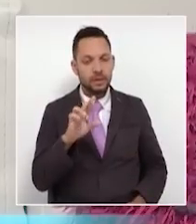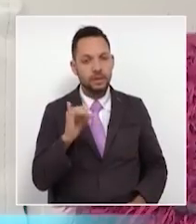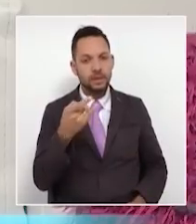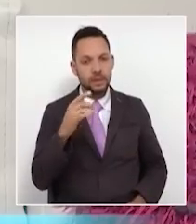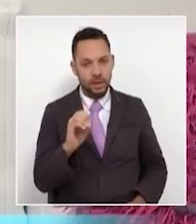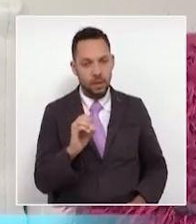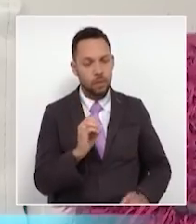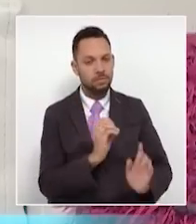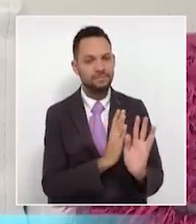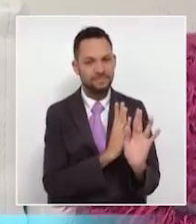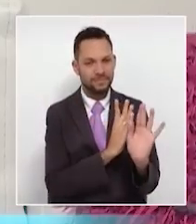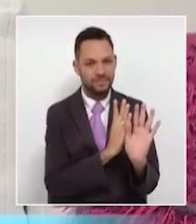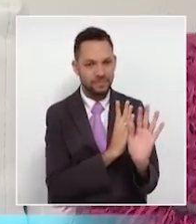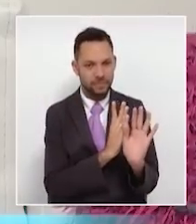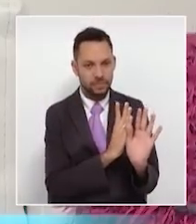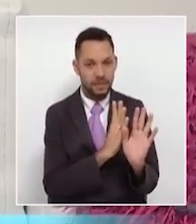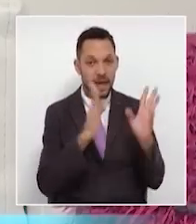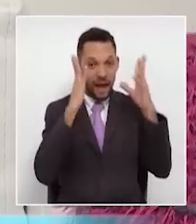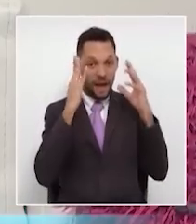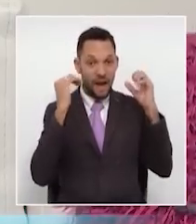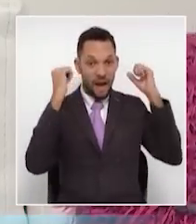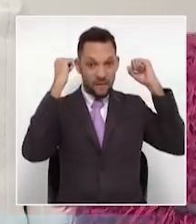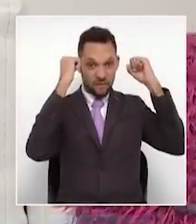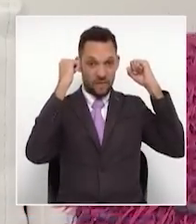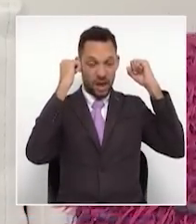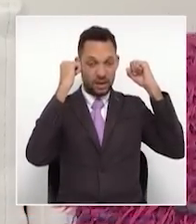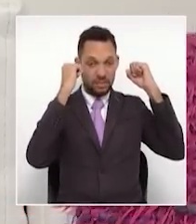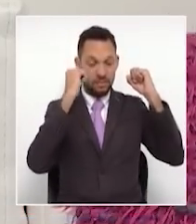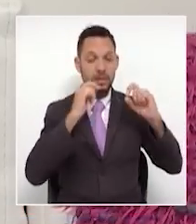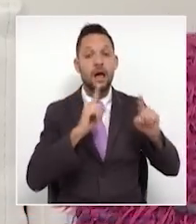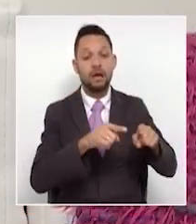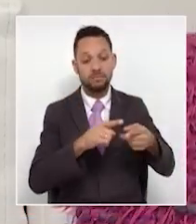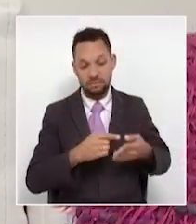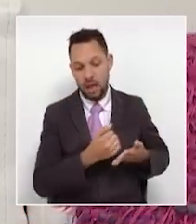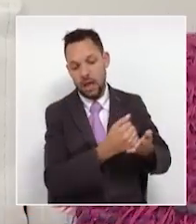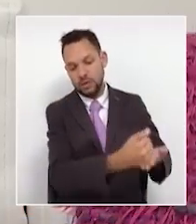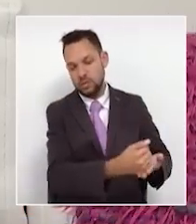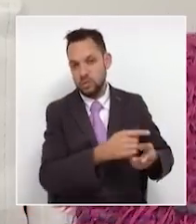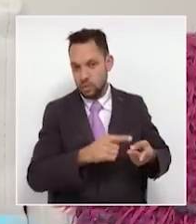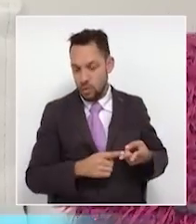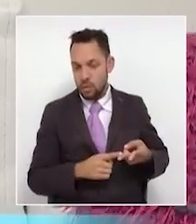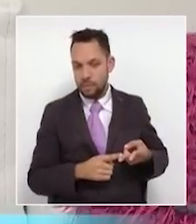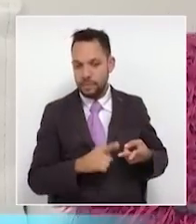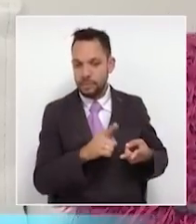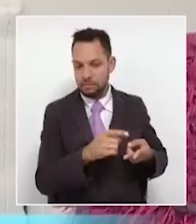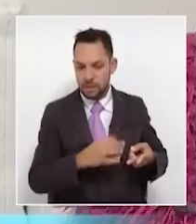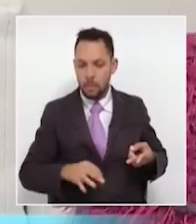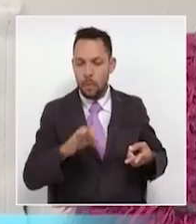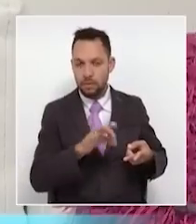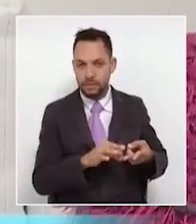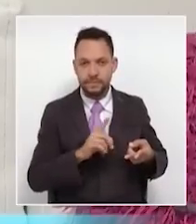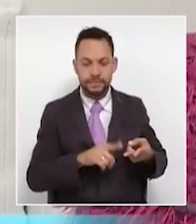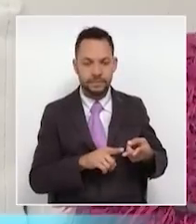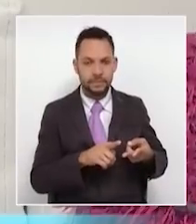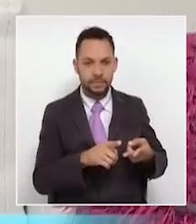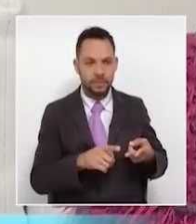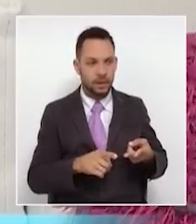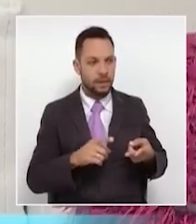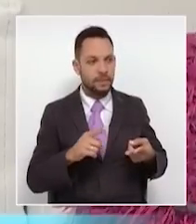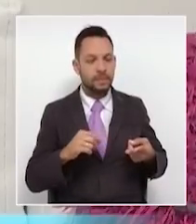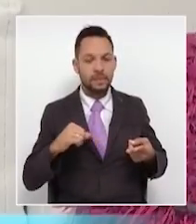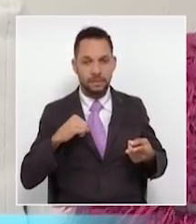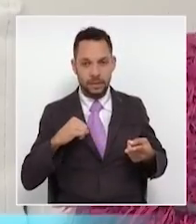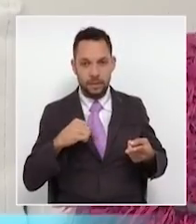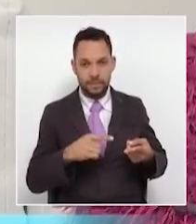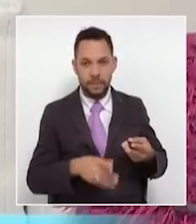la avena en sí no constituye uno de los principales alimentos que contengan este alguien está ese producto pero